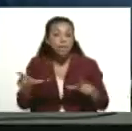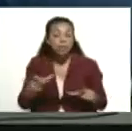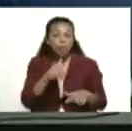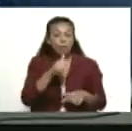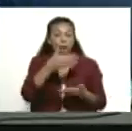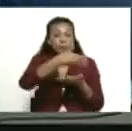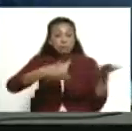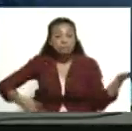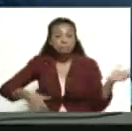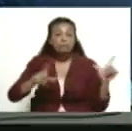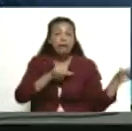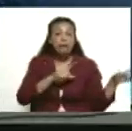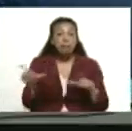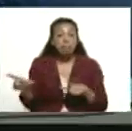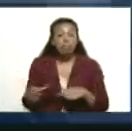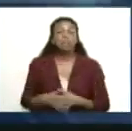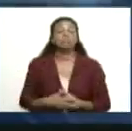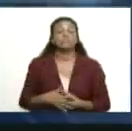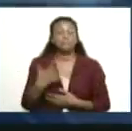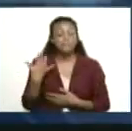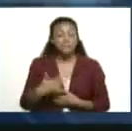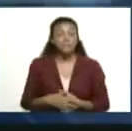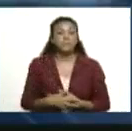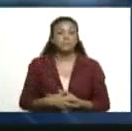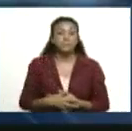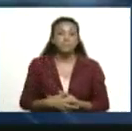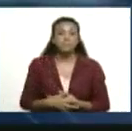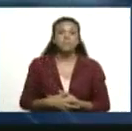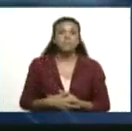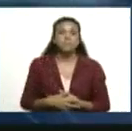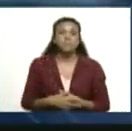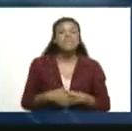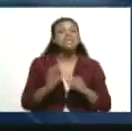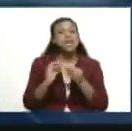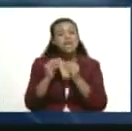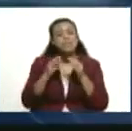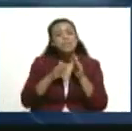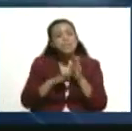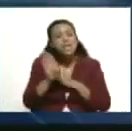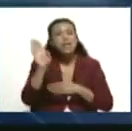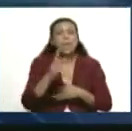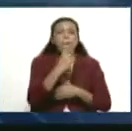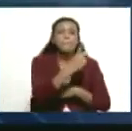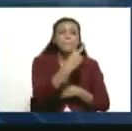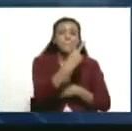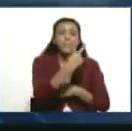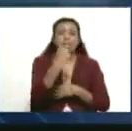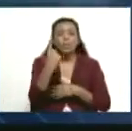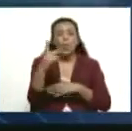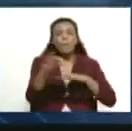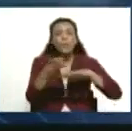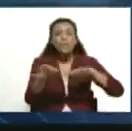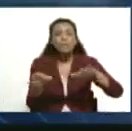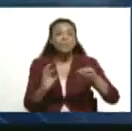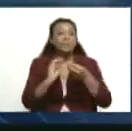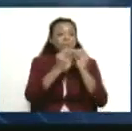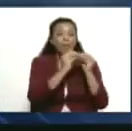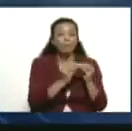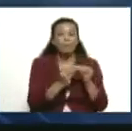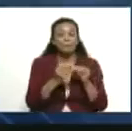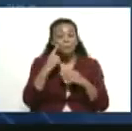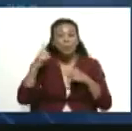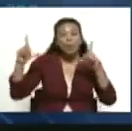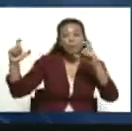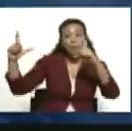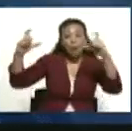Ah. Y seguimos con los 21 municipios recuperando todos estos consultorios, mi presidente. Mira, ve. Bueno, vamos a tomar una